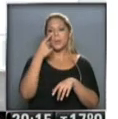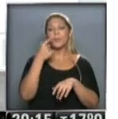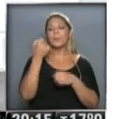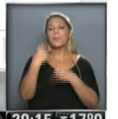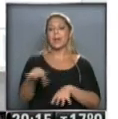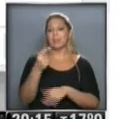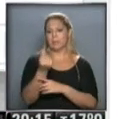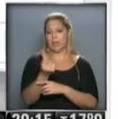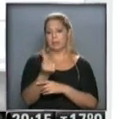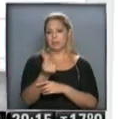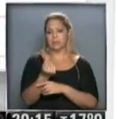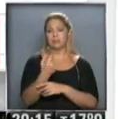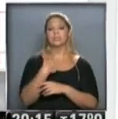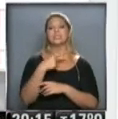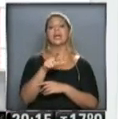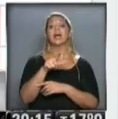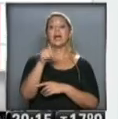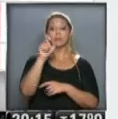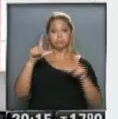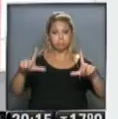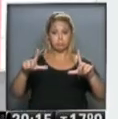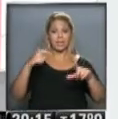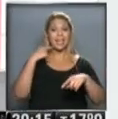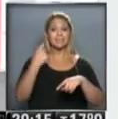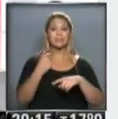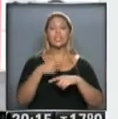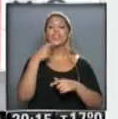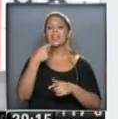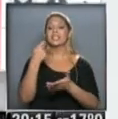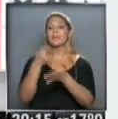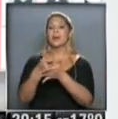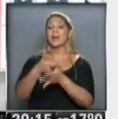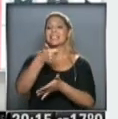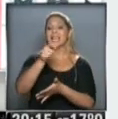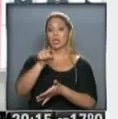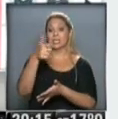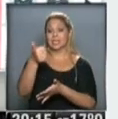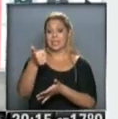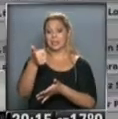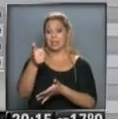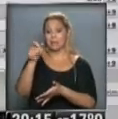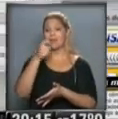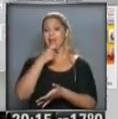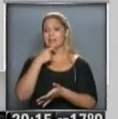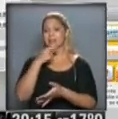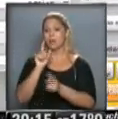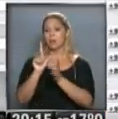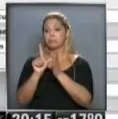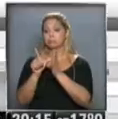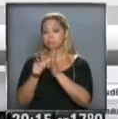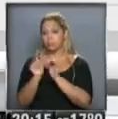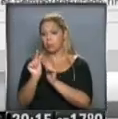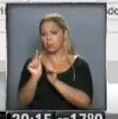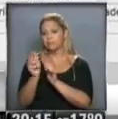Land Brokers, que es española, lo tenía, pagaba 6.60 para Racing, pero duró un ratito, porque ese